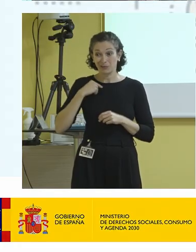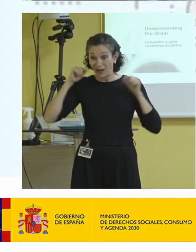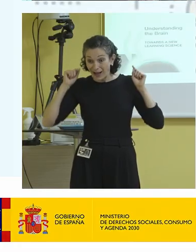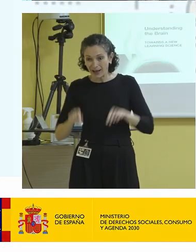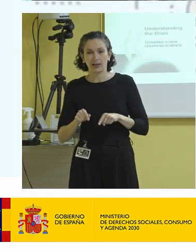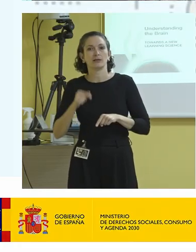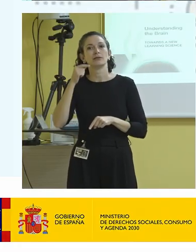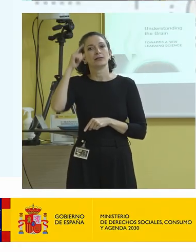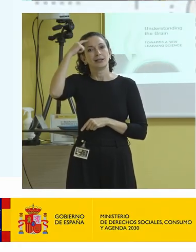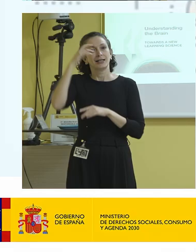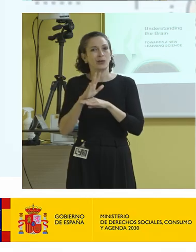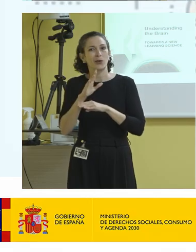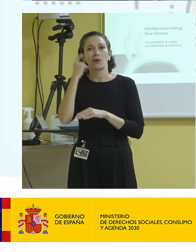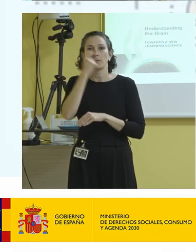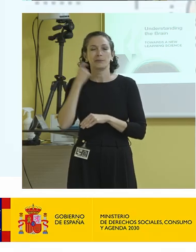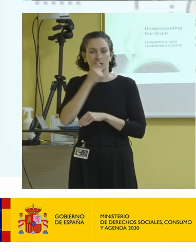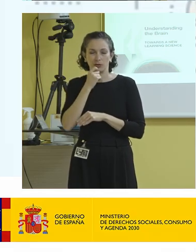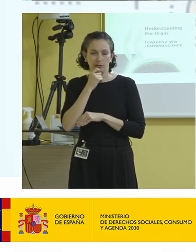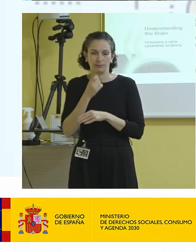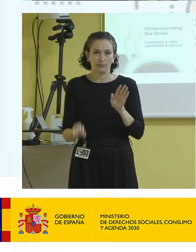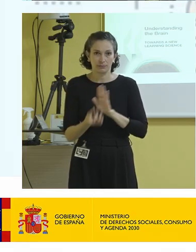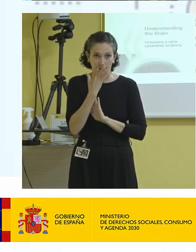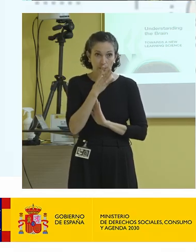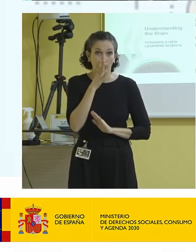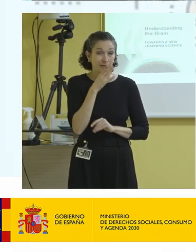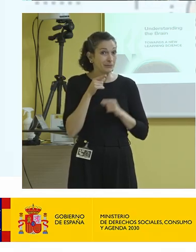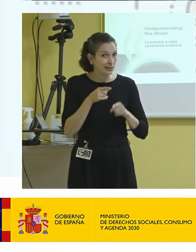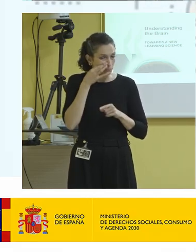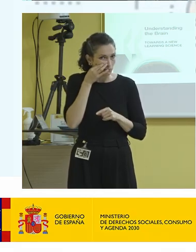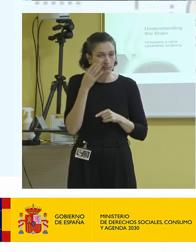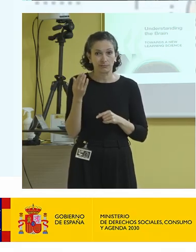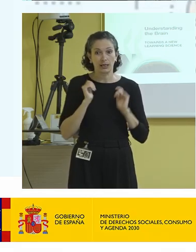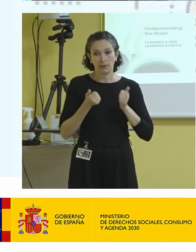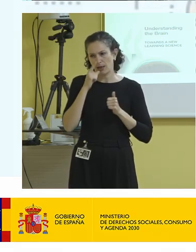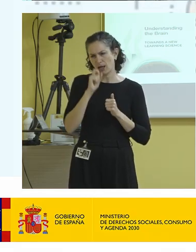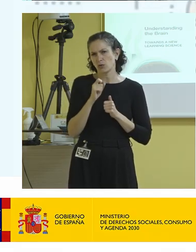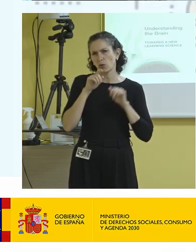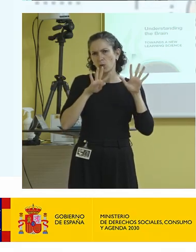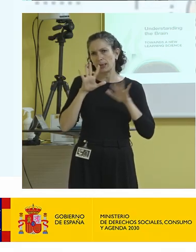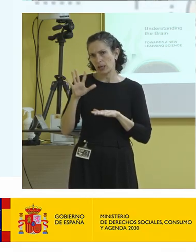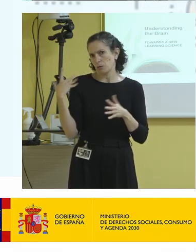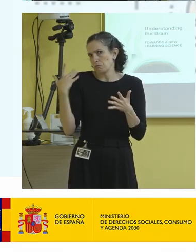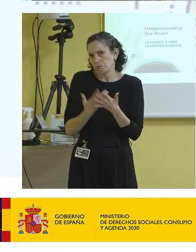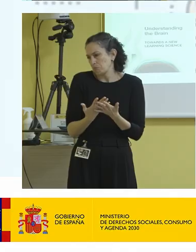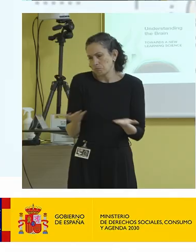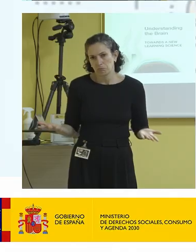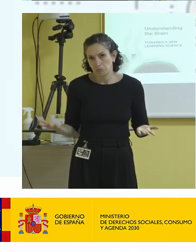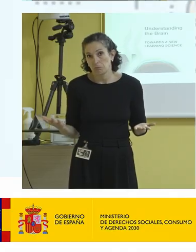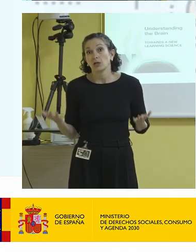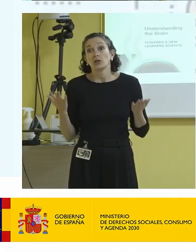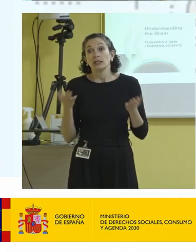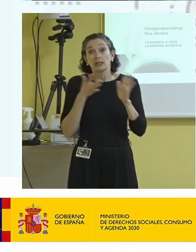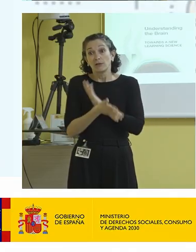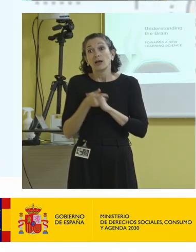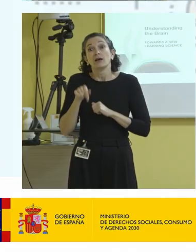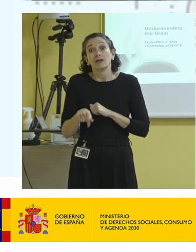neuromitos preciosos. Entonces, bueno, el término, fijaos que tiene poco tiempo realmente, desde el 95. Y pensad, claro, que si tiene poco tiempo, también se ha